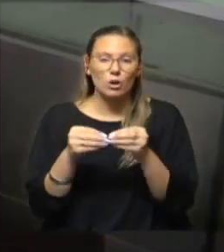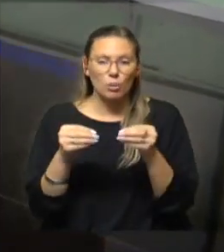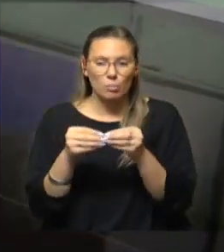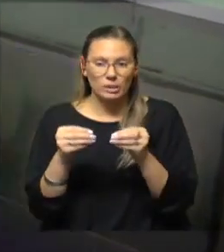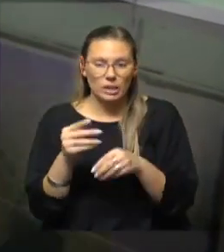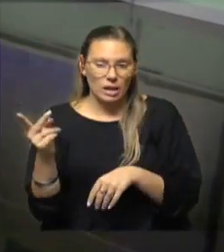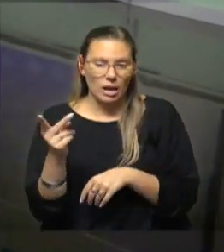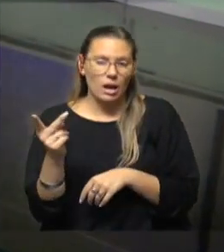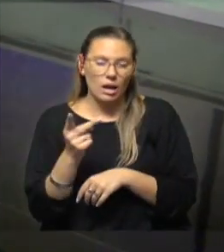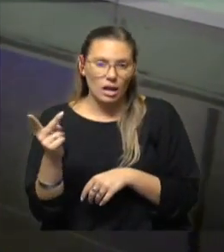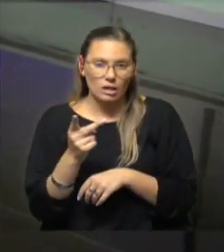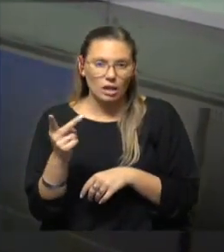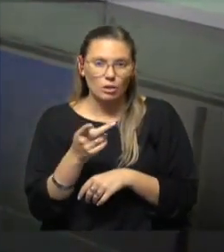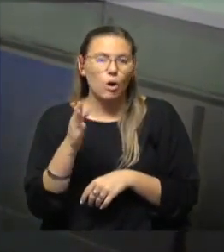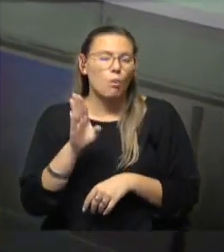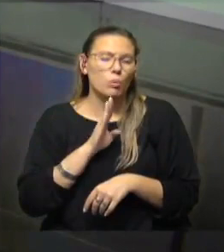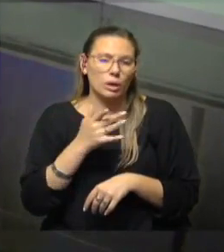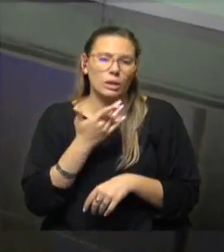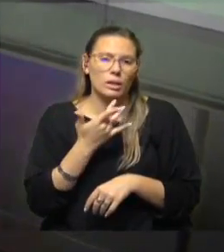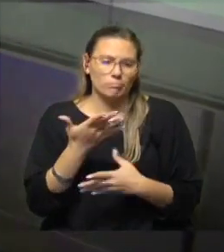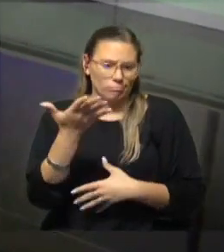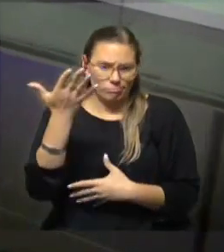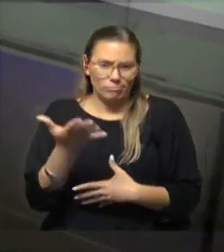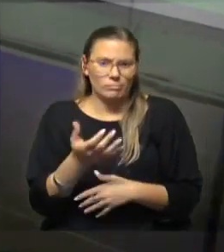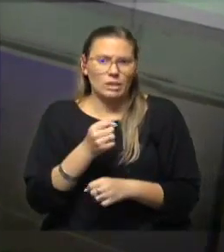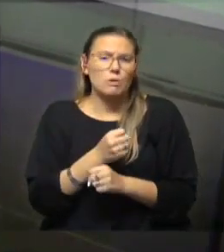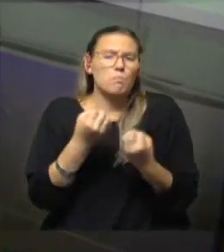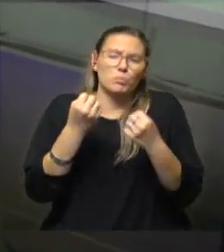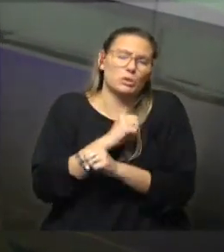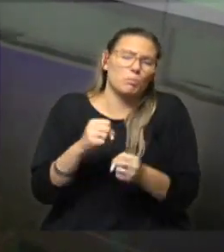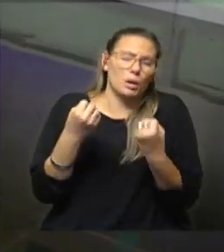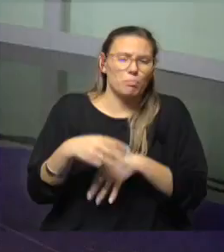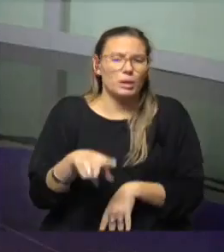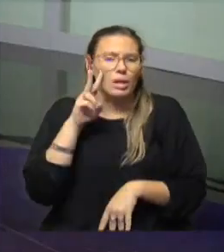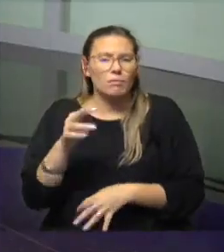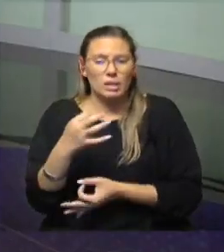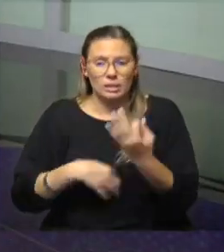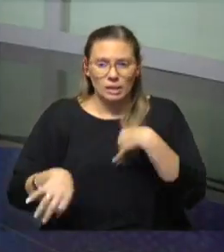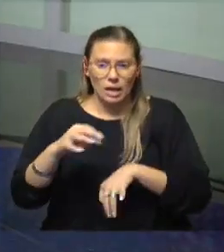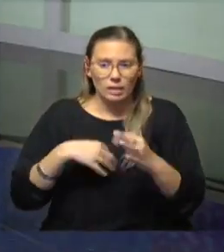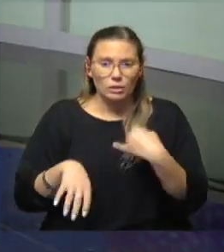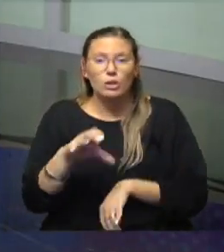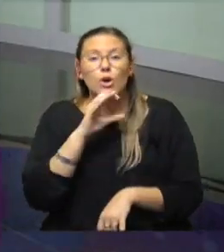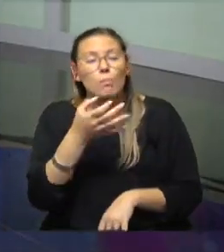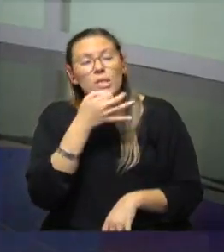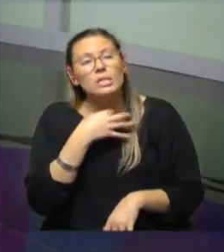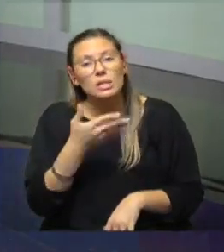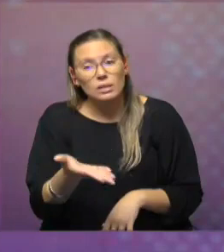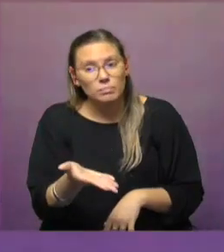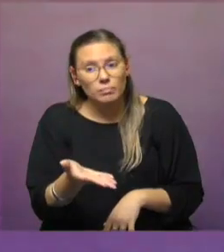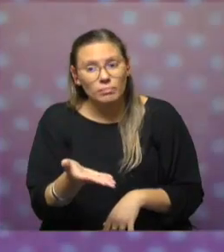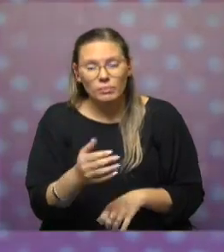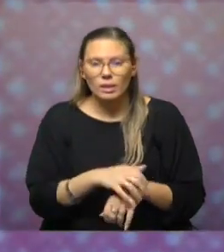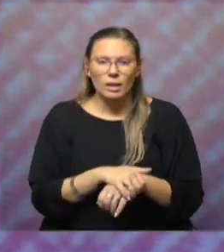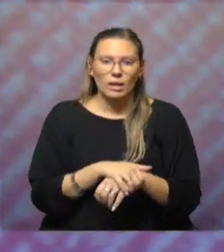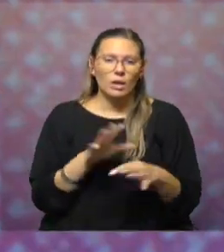Blum, que es una mujer enorme, imperdible ver esa obra de teatro. Así que, bueno, estábamos en el humor. ¿Y me estabas diciendo eso, Pablo? Eso mismo, que todo